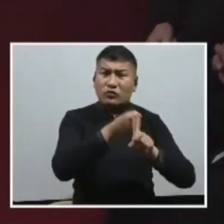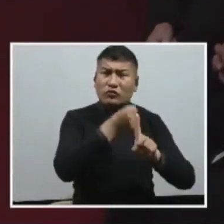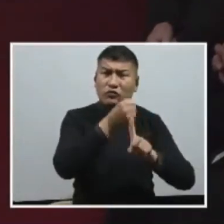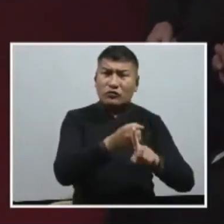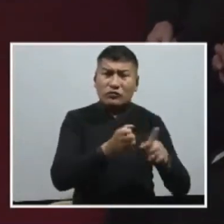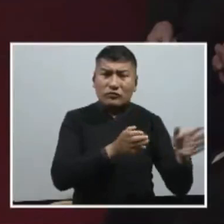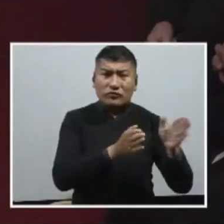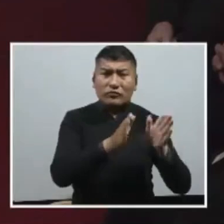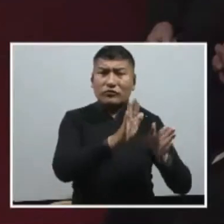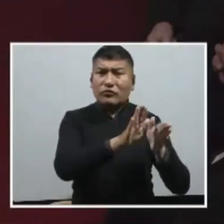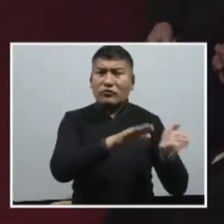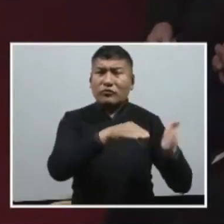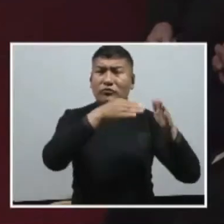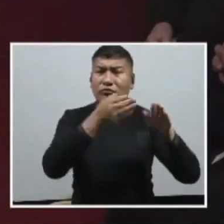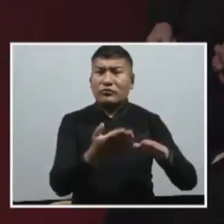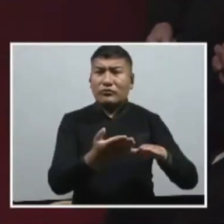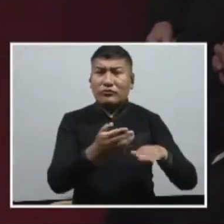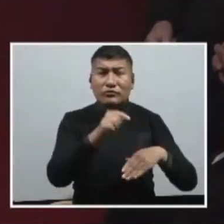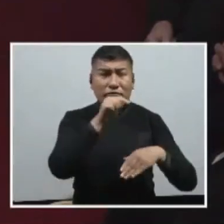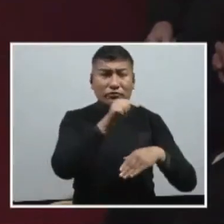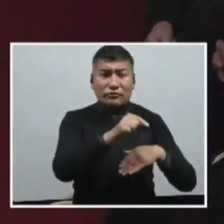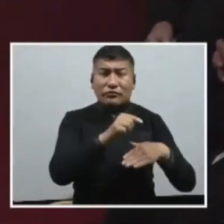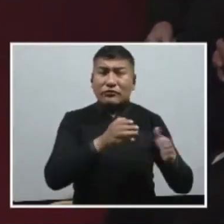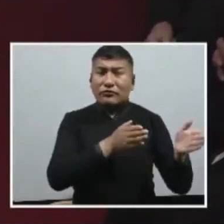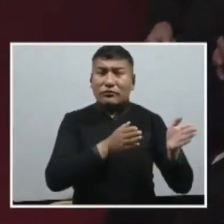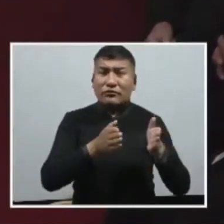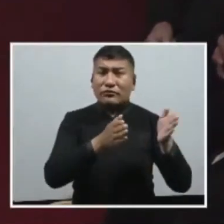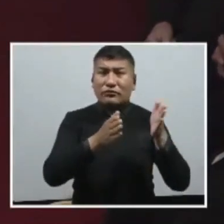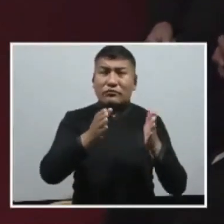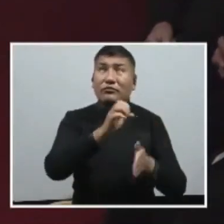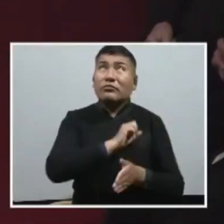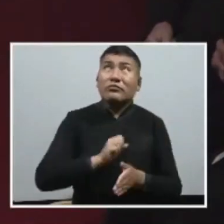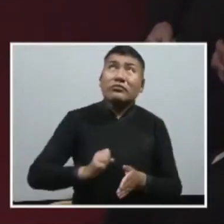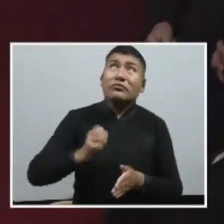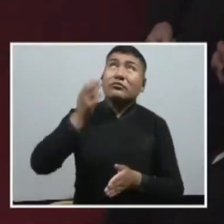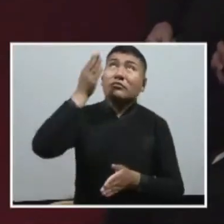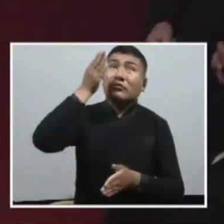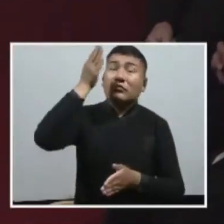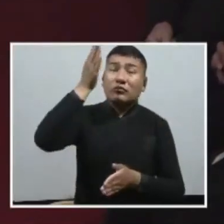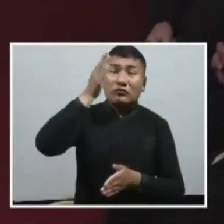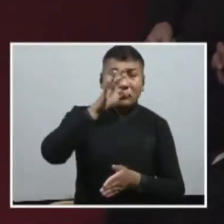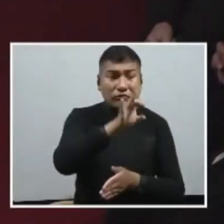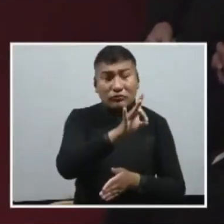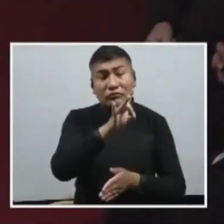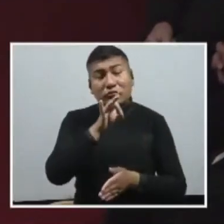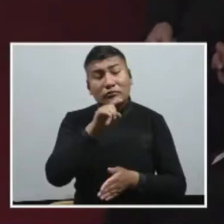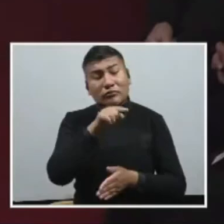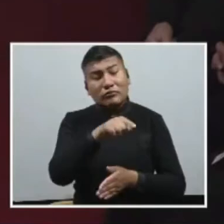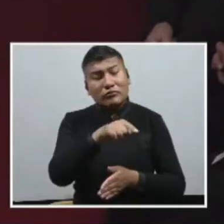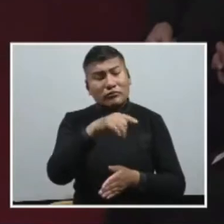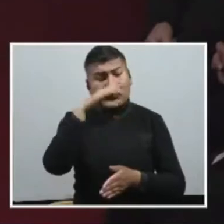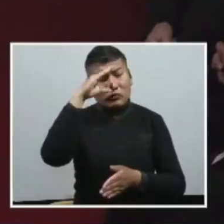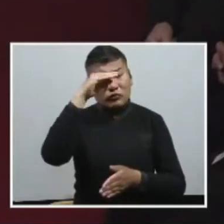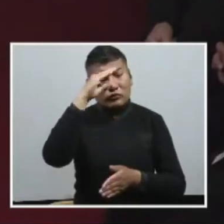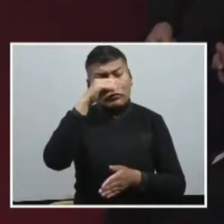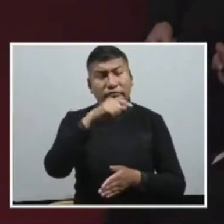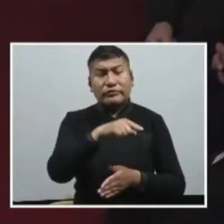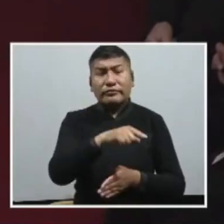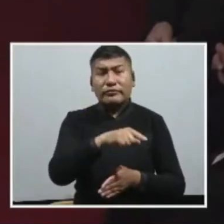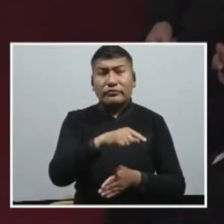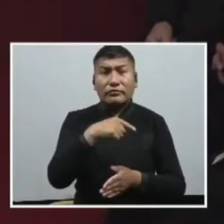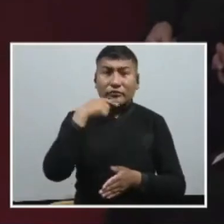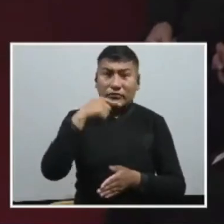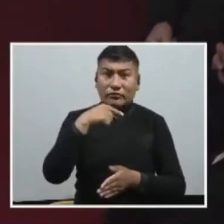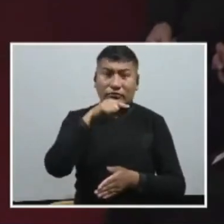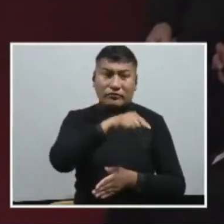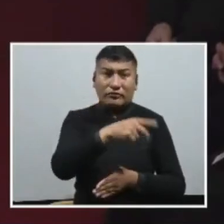a su muerte, ahí en el camino el Señor se encuentra con este hombre. Dice que